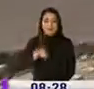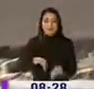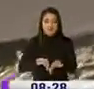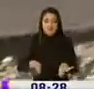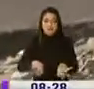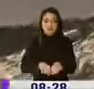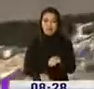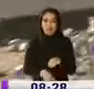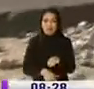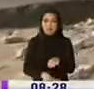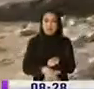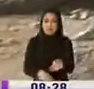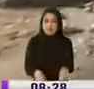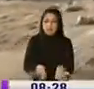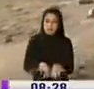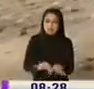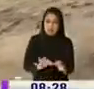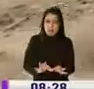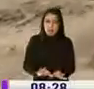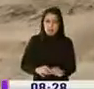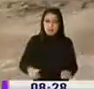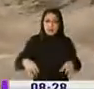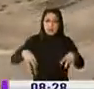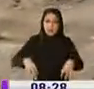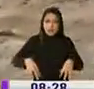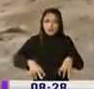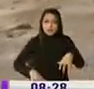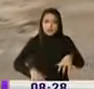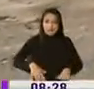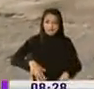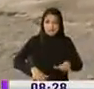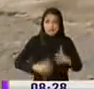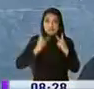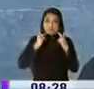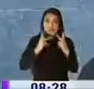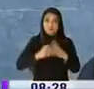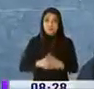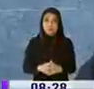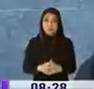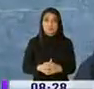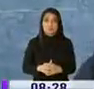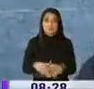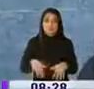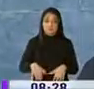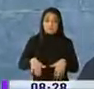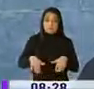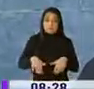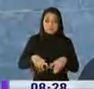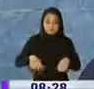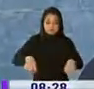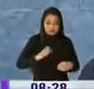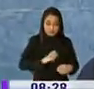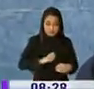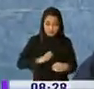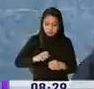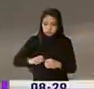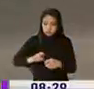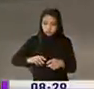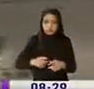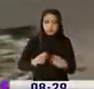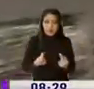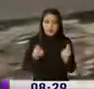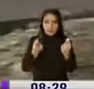reparada. Sin embargo, en la calzada quedaron desniveles y estos baches. Están el pavimento y no hacen enseguida. Y